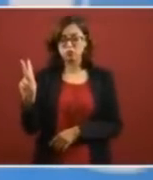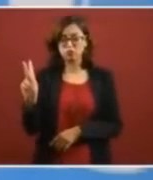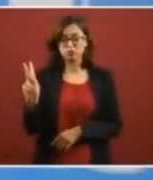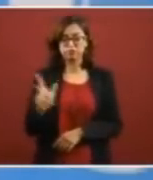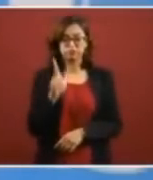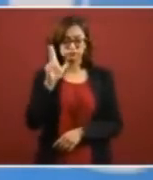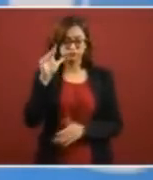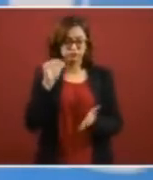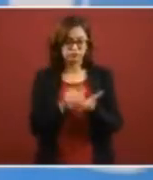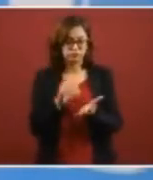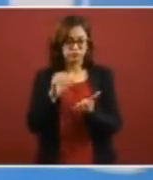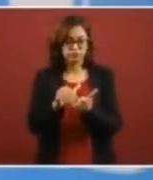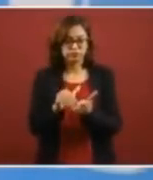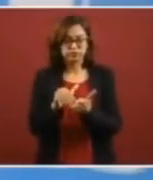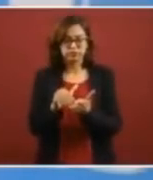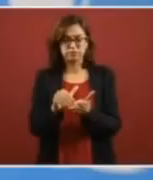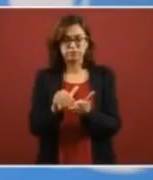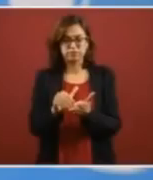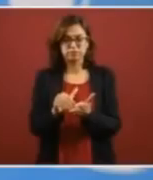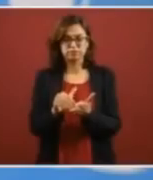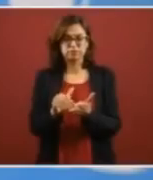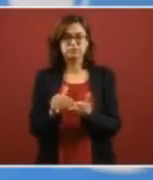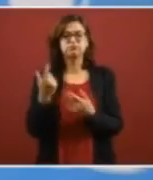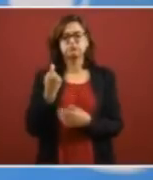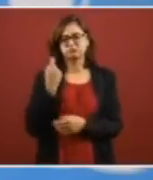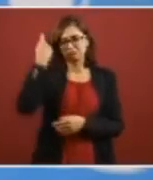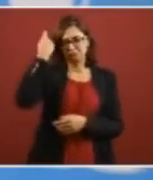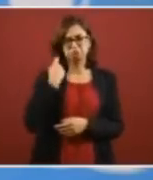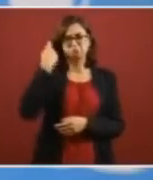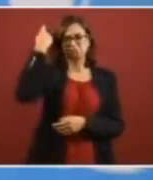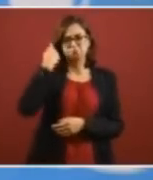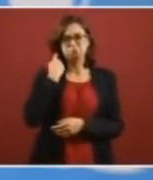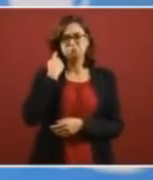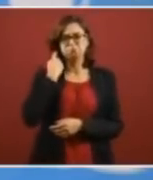8 millones, tienen una pensión.